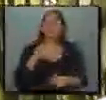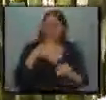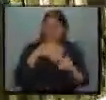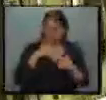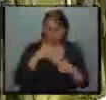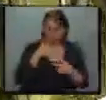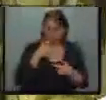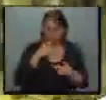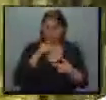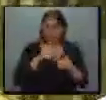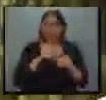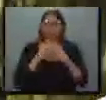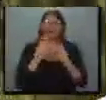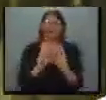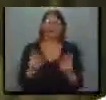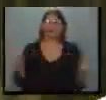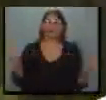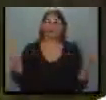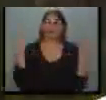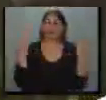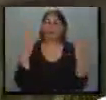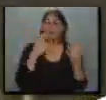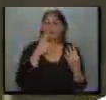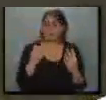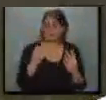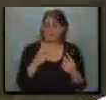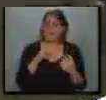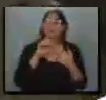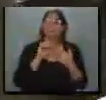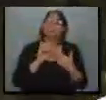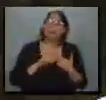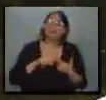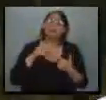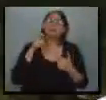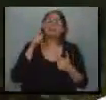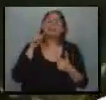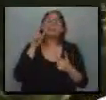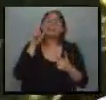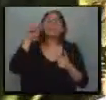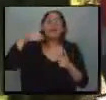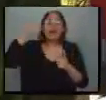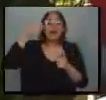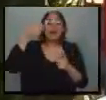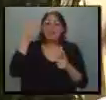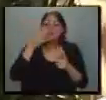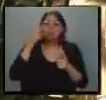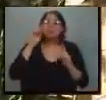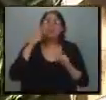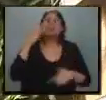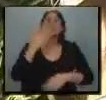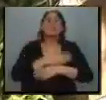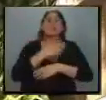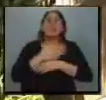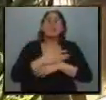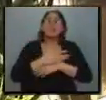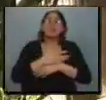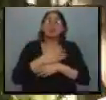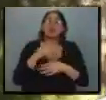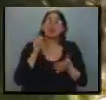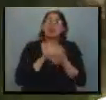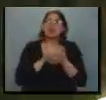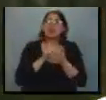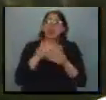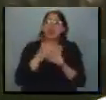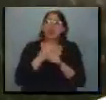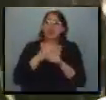varias. El cerco electrificado, las cámaras de seguridad, los blindex con los que contaba la vivienda